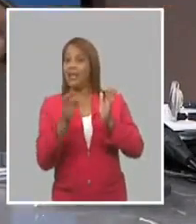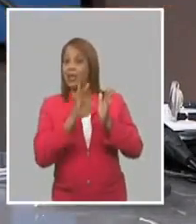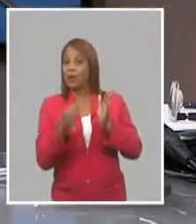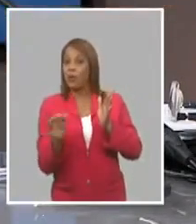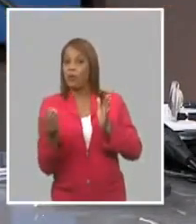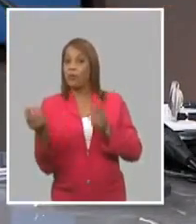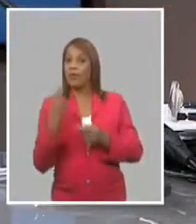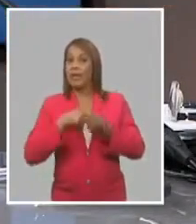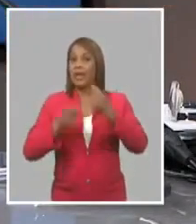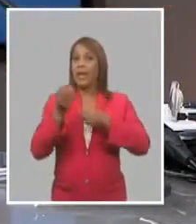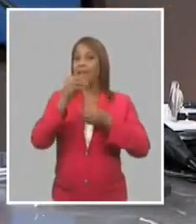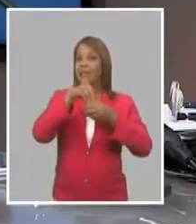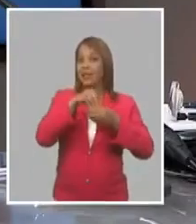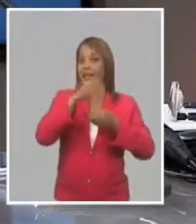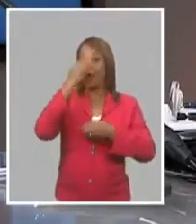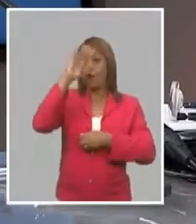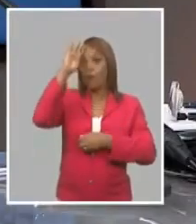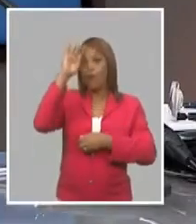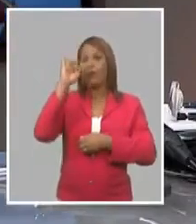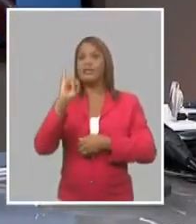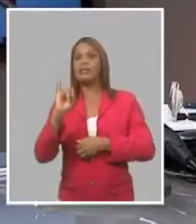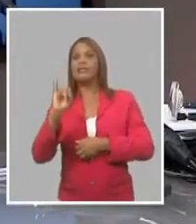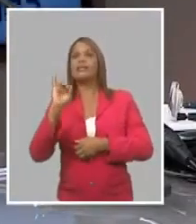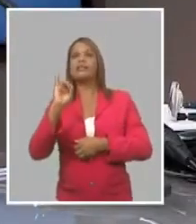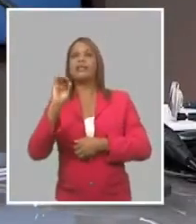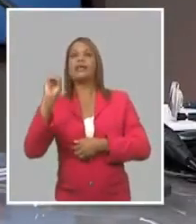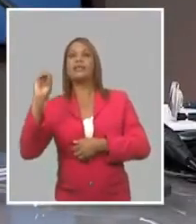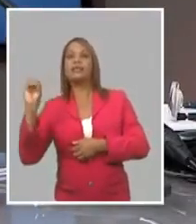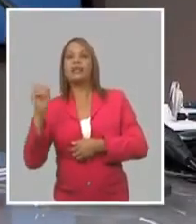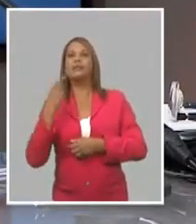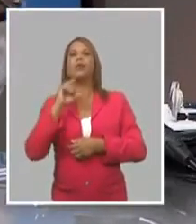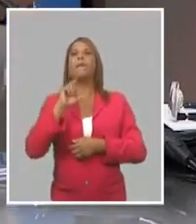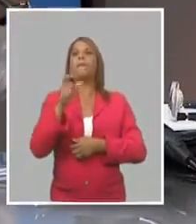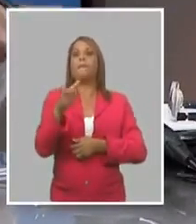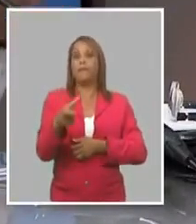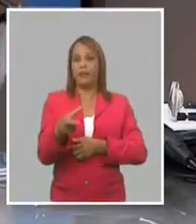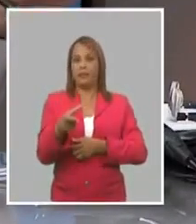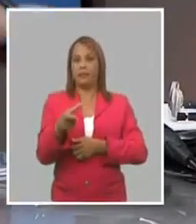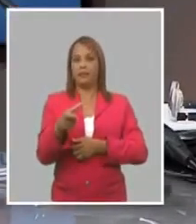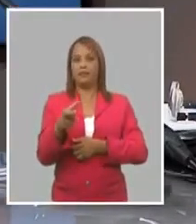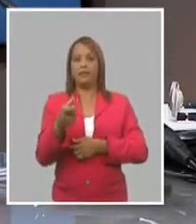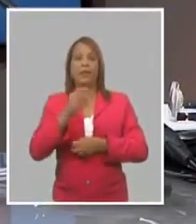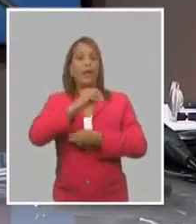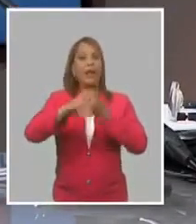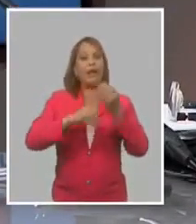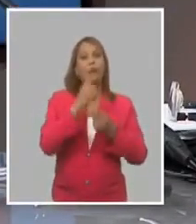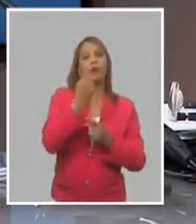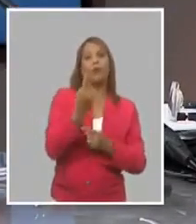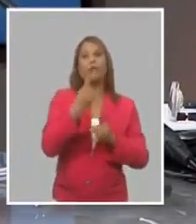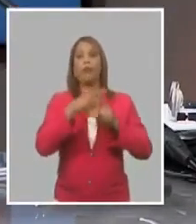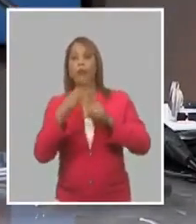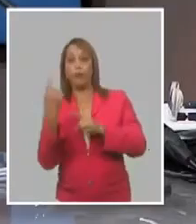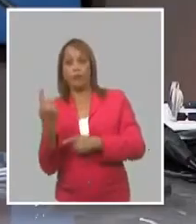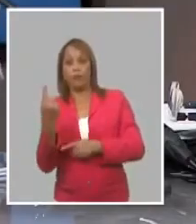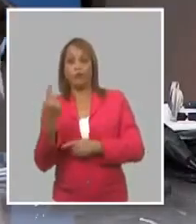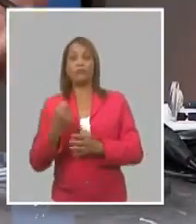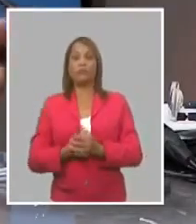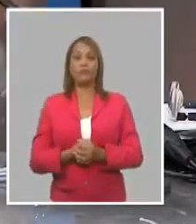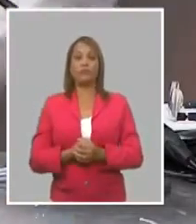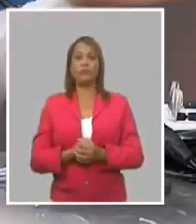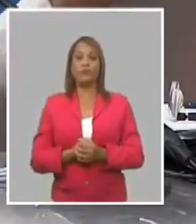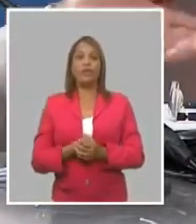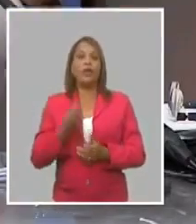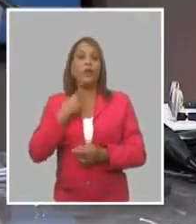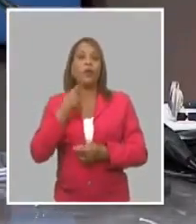al interior de la economía en 600 pesos. Porque el tipo de cambio es uno por uno. Dicho un buen cubano, cuando